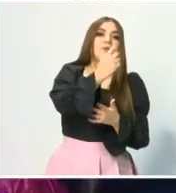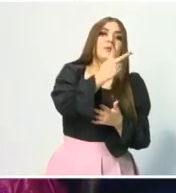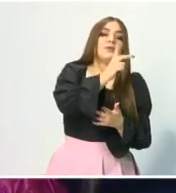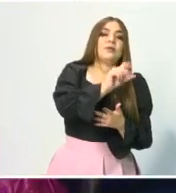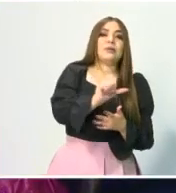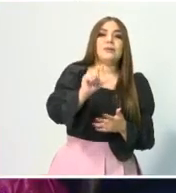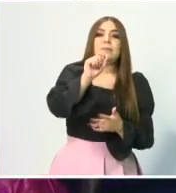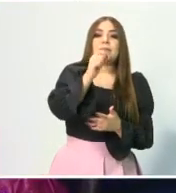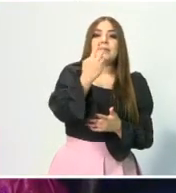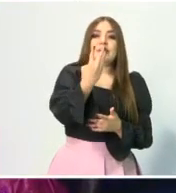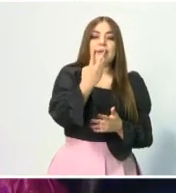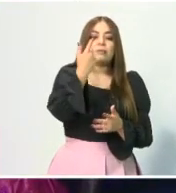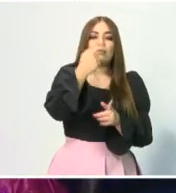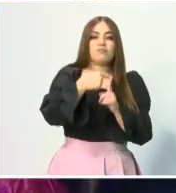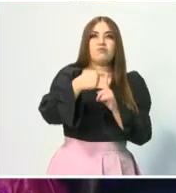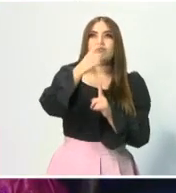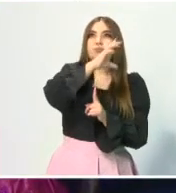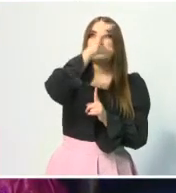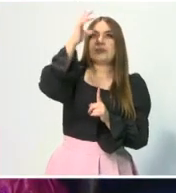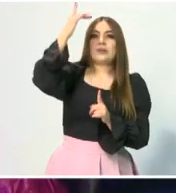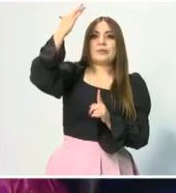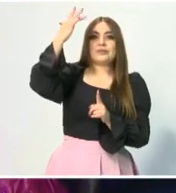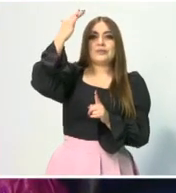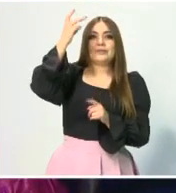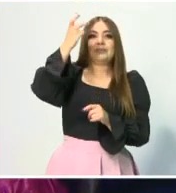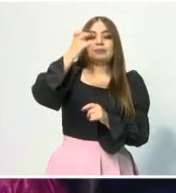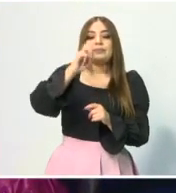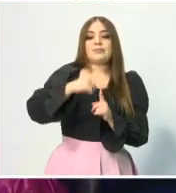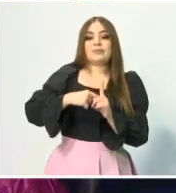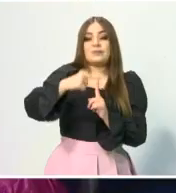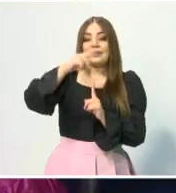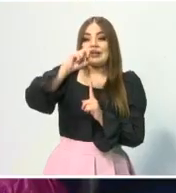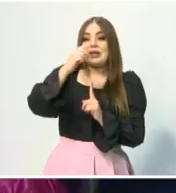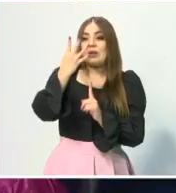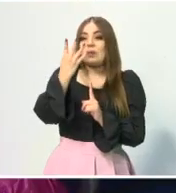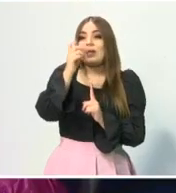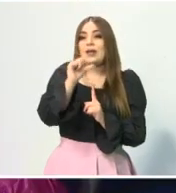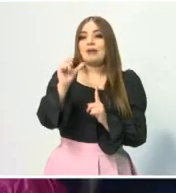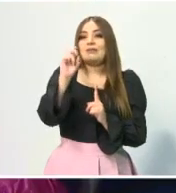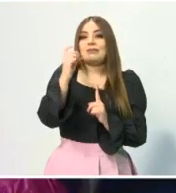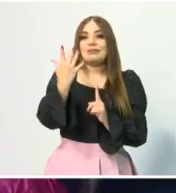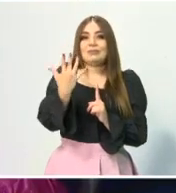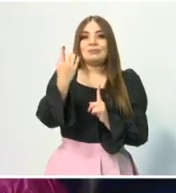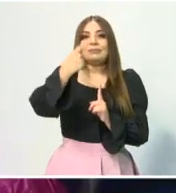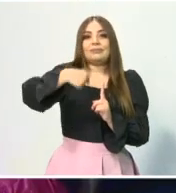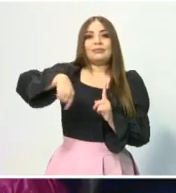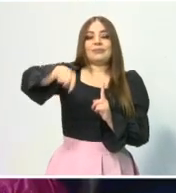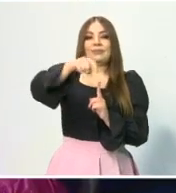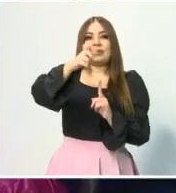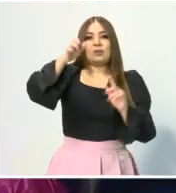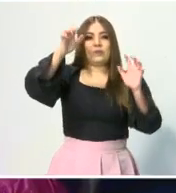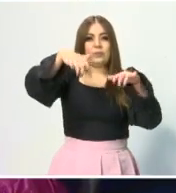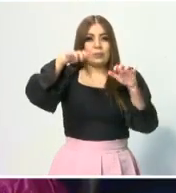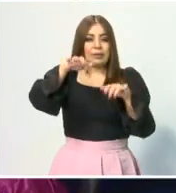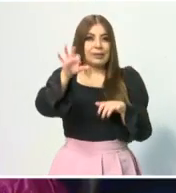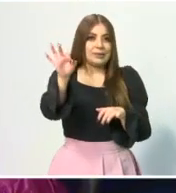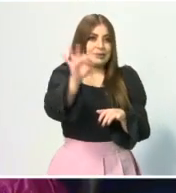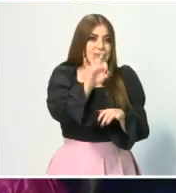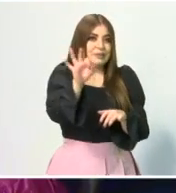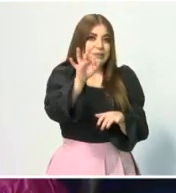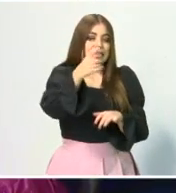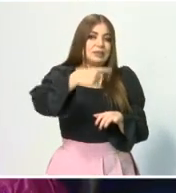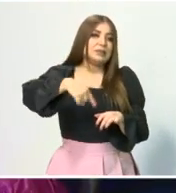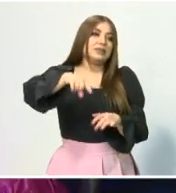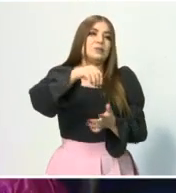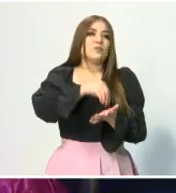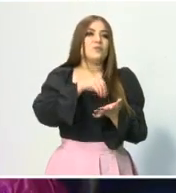cielo mayormente despejado, máximas de 34 a 35. También esta probabilidad de precipitación debido a este huracán se va a